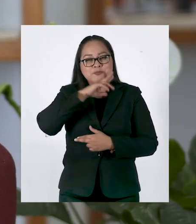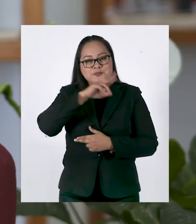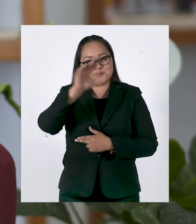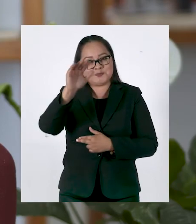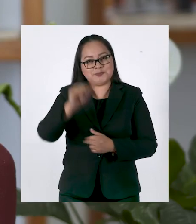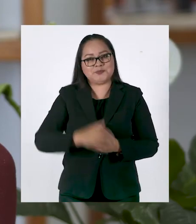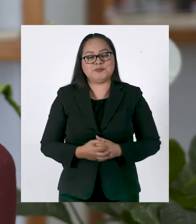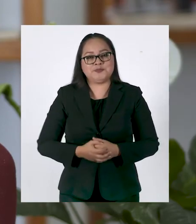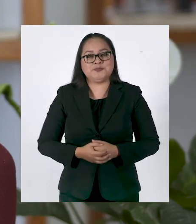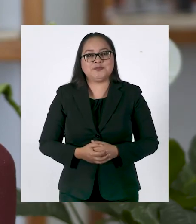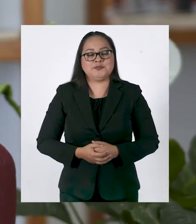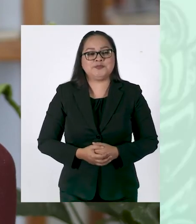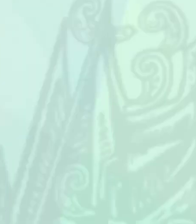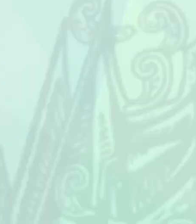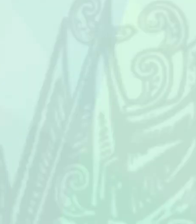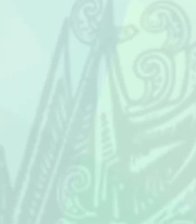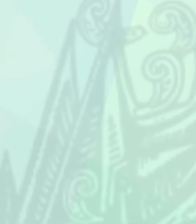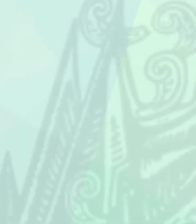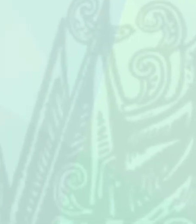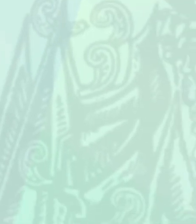acompañarnos. Hasta la próxima.